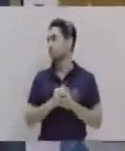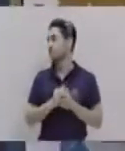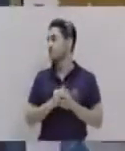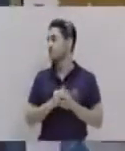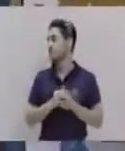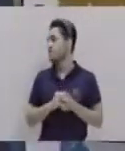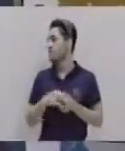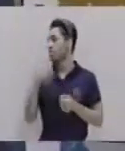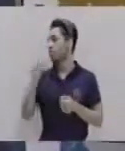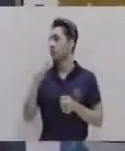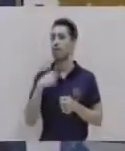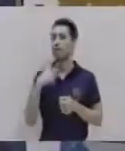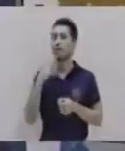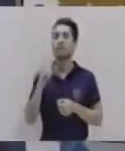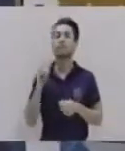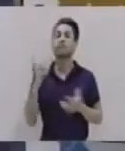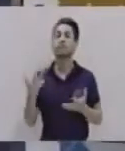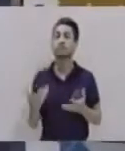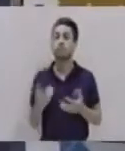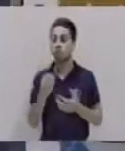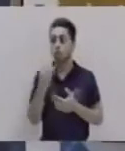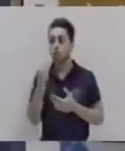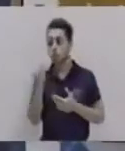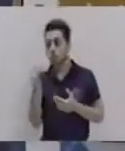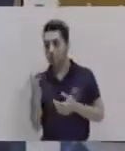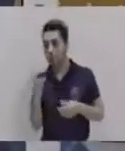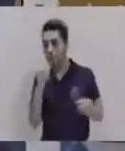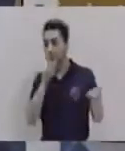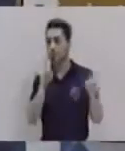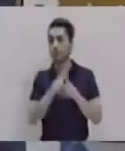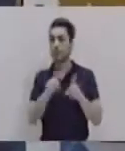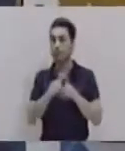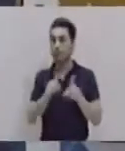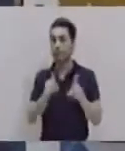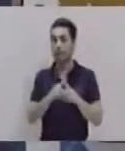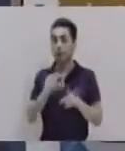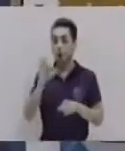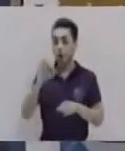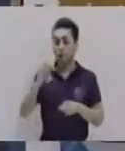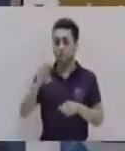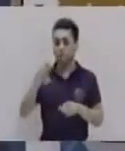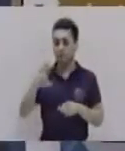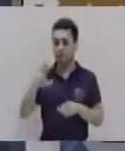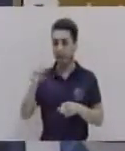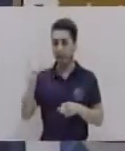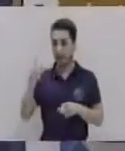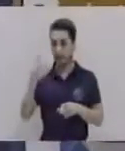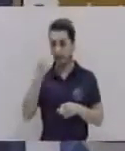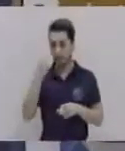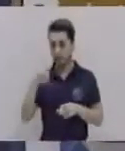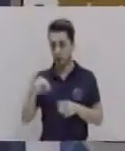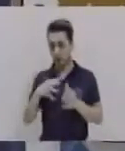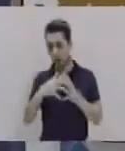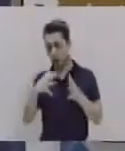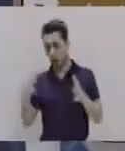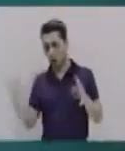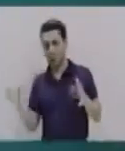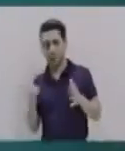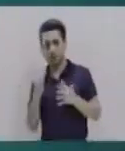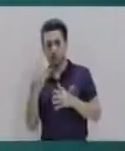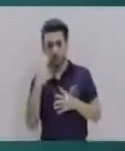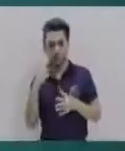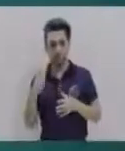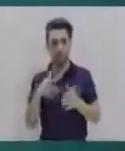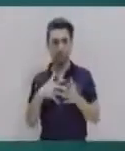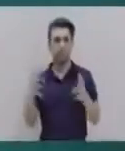a hablar con respecto a los números y a la operación de todos los números que hemos visto a lo largo de estas cápsulas. Por ejemplo,